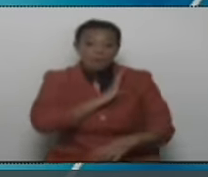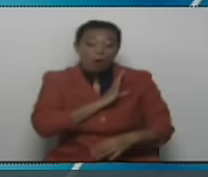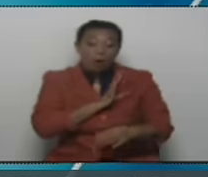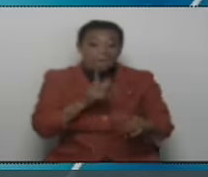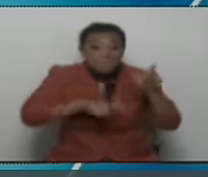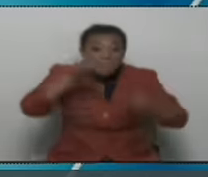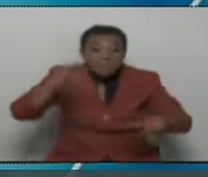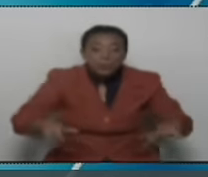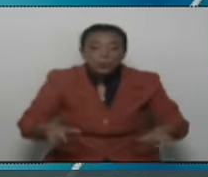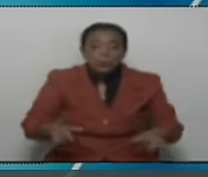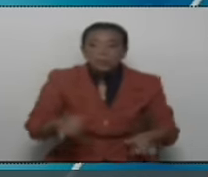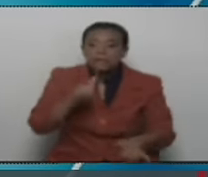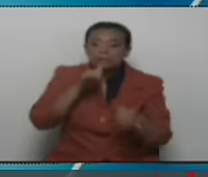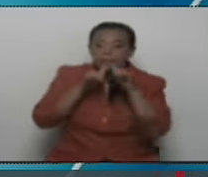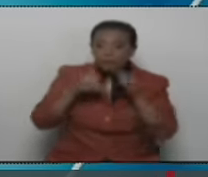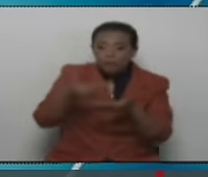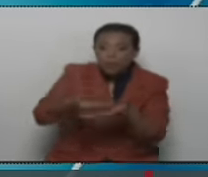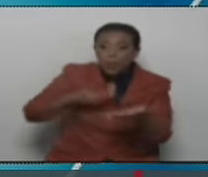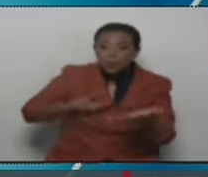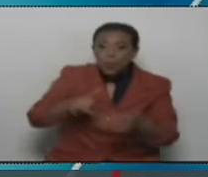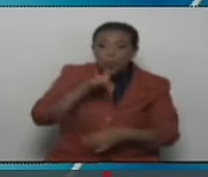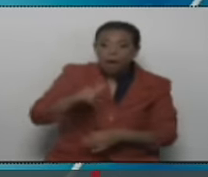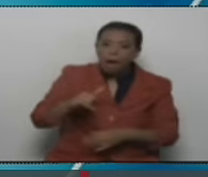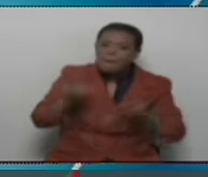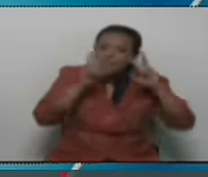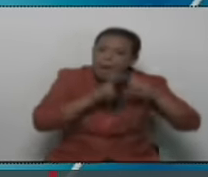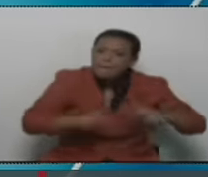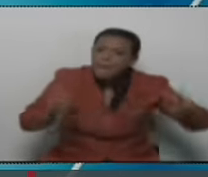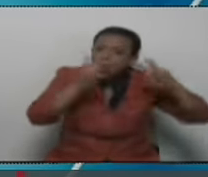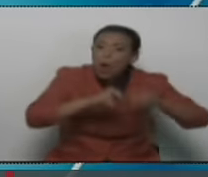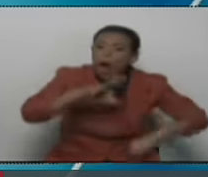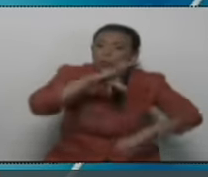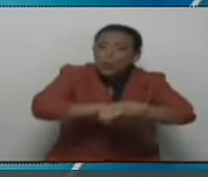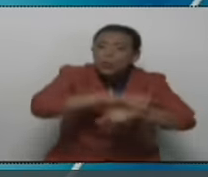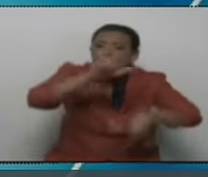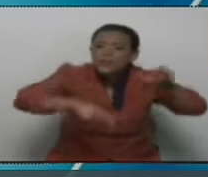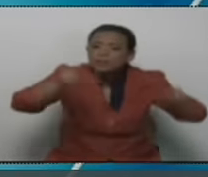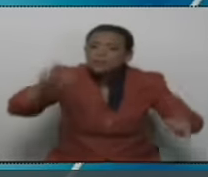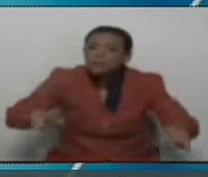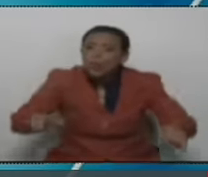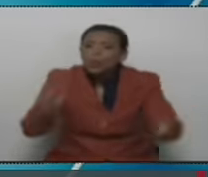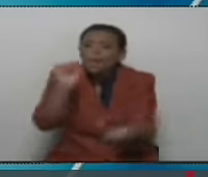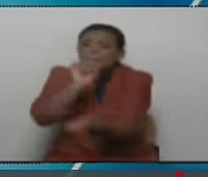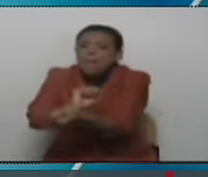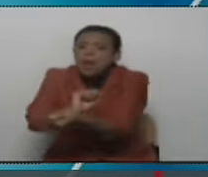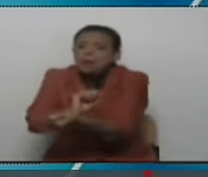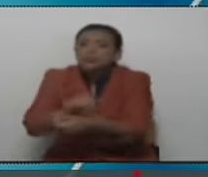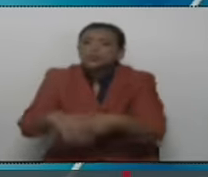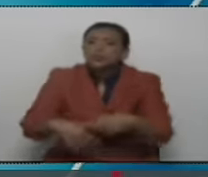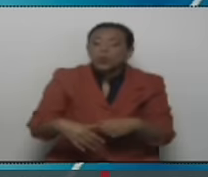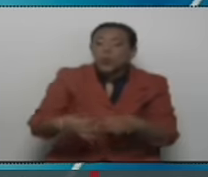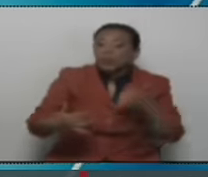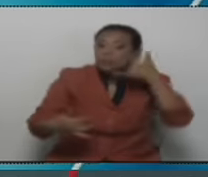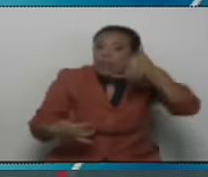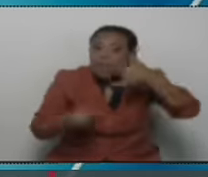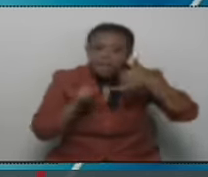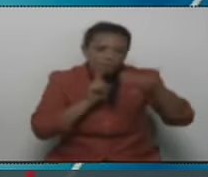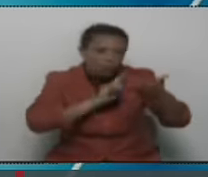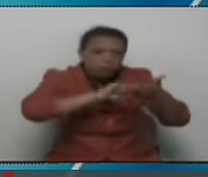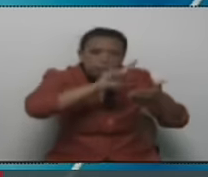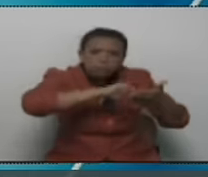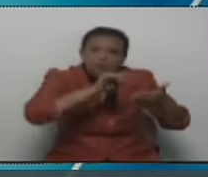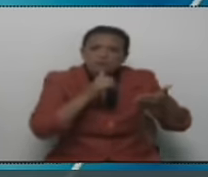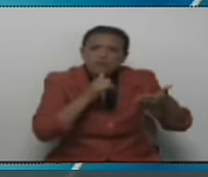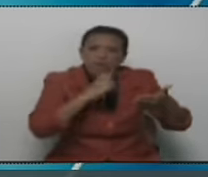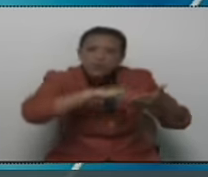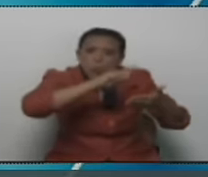nos llegó la información, comenzamos a investigar, se capturan unas personas, estas personas tienen sus teléfonos. En